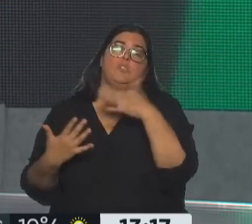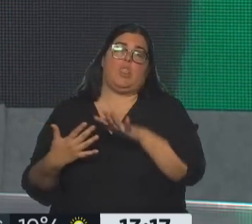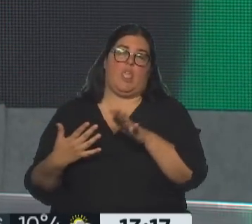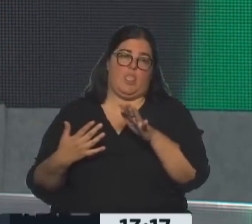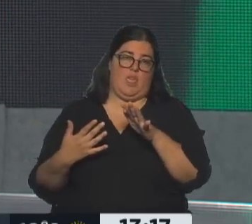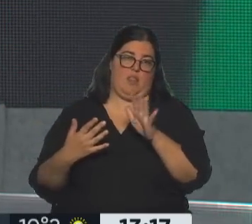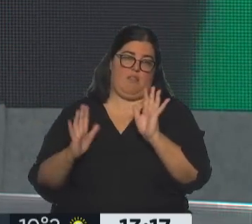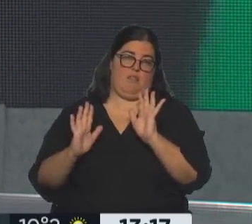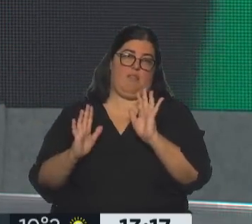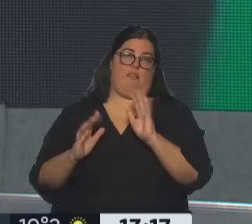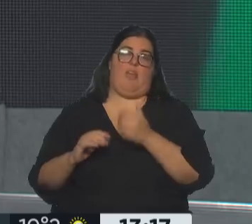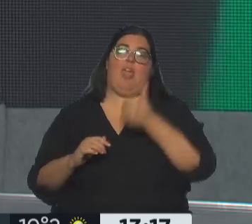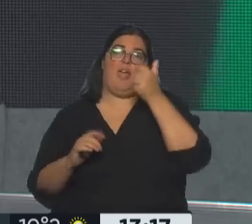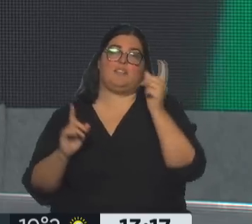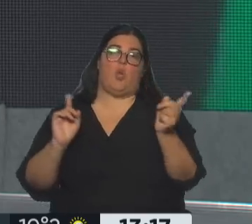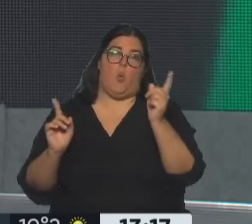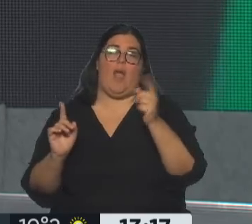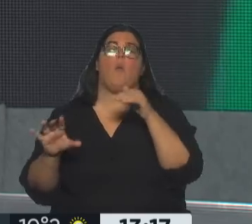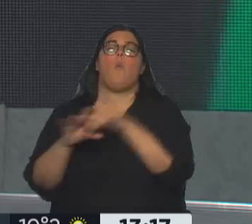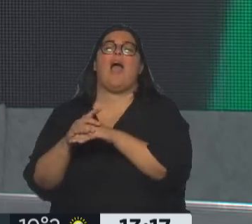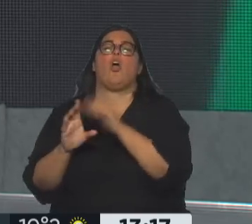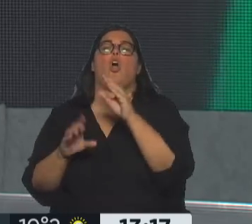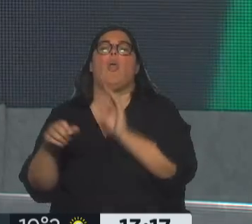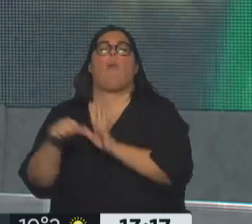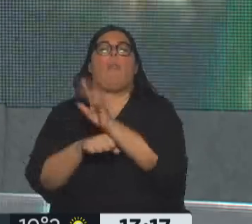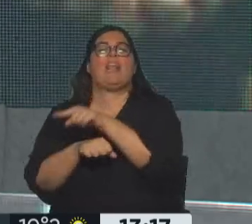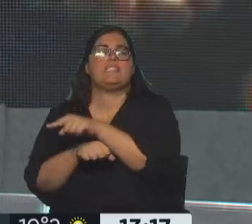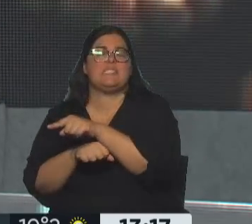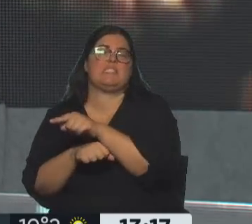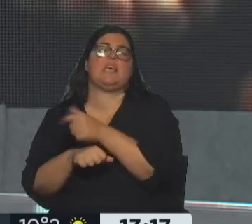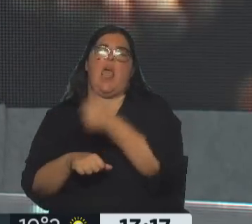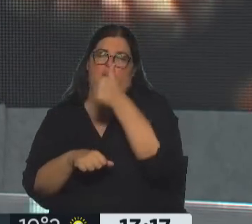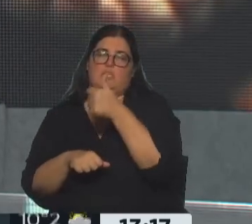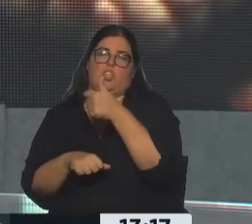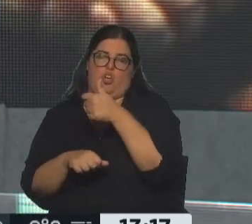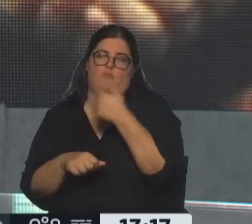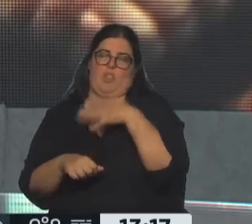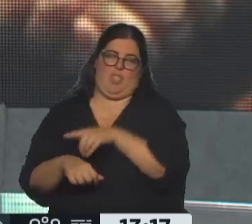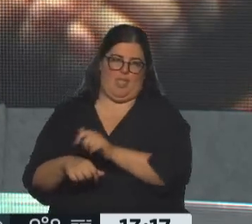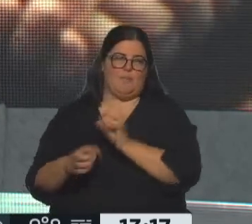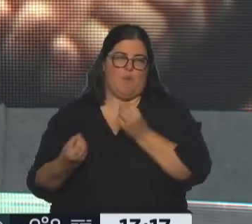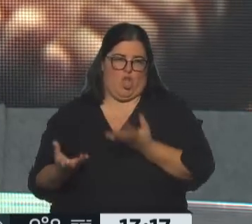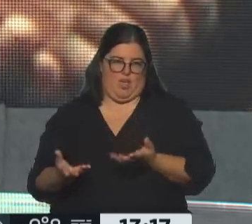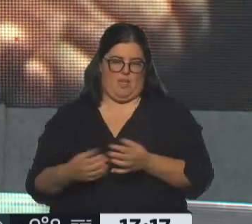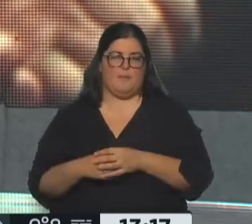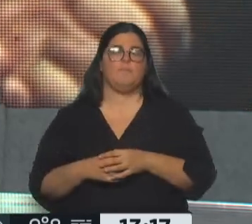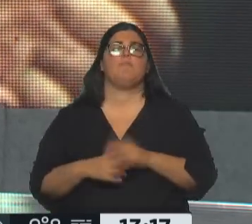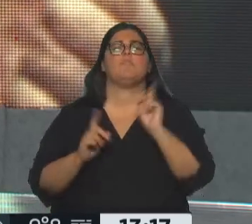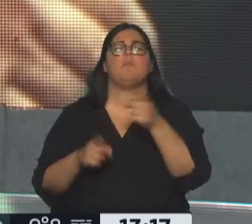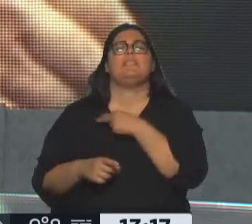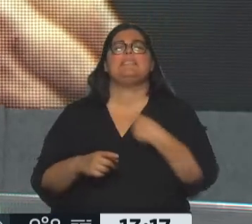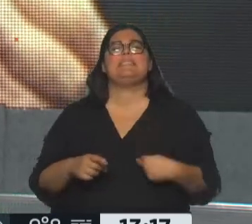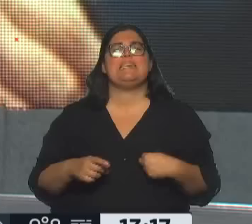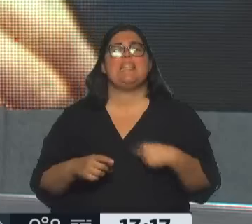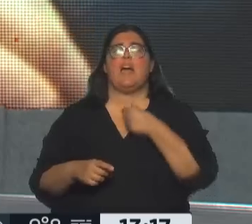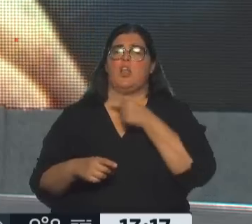tener éxito el Banco de los BRICS. Y por otro lado, China no quiere dolarizar, no quiere que el